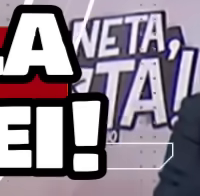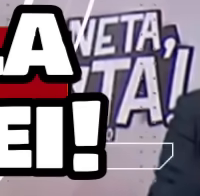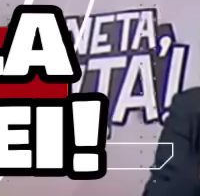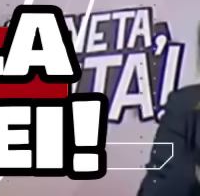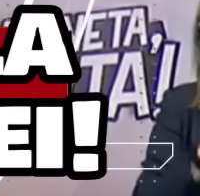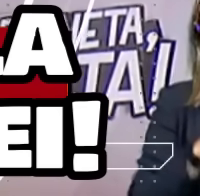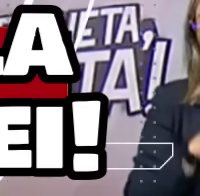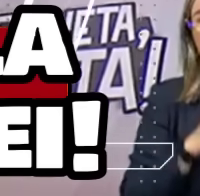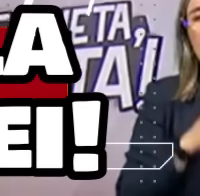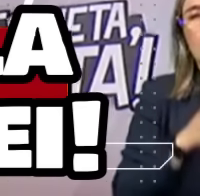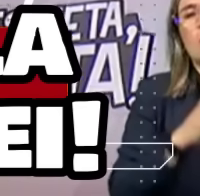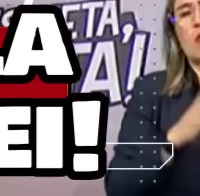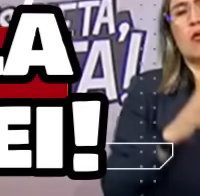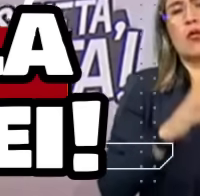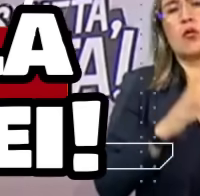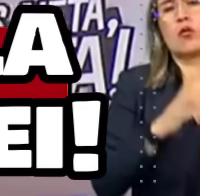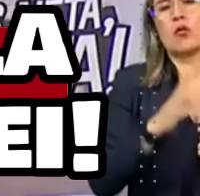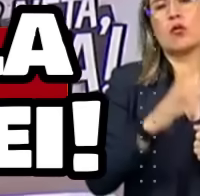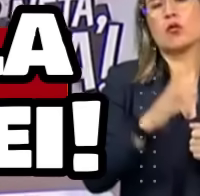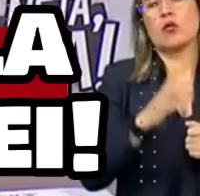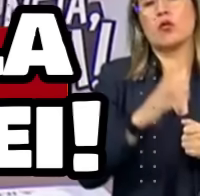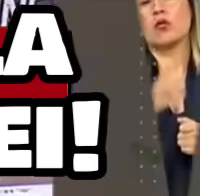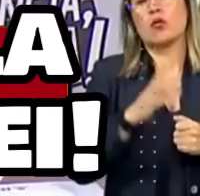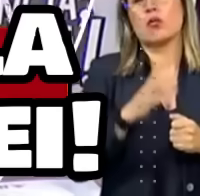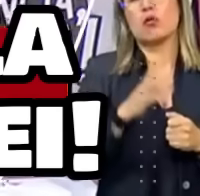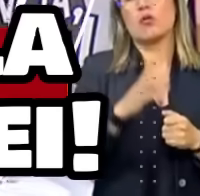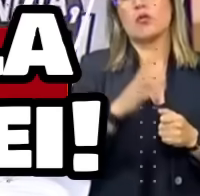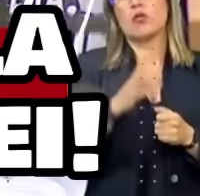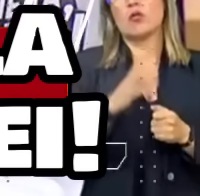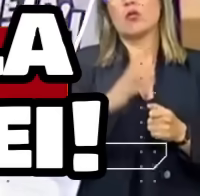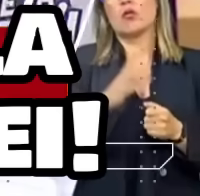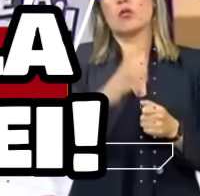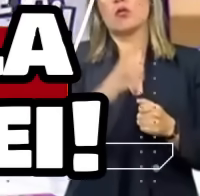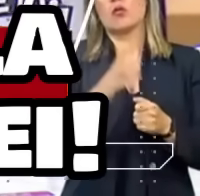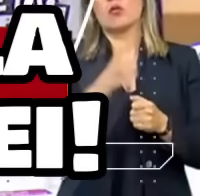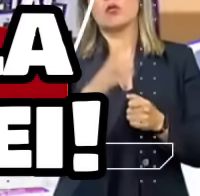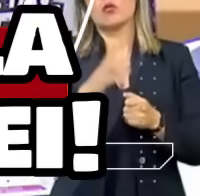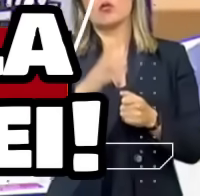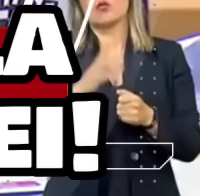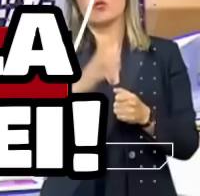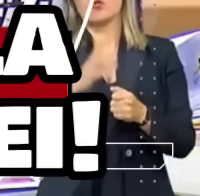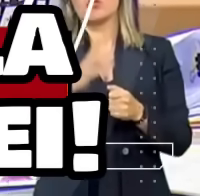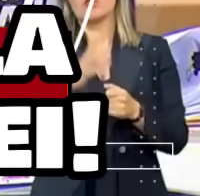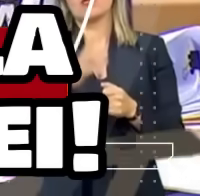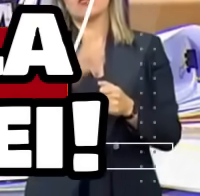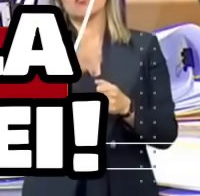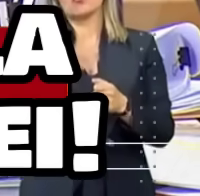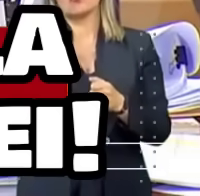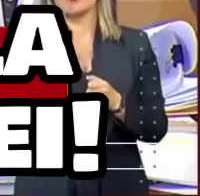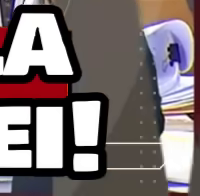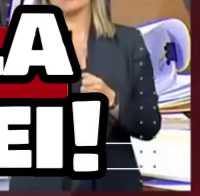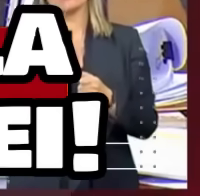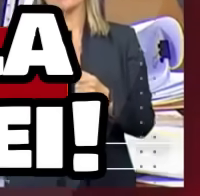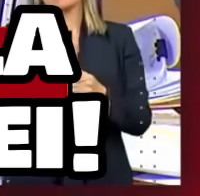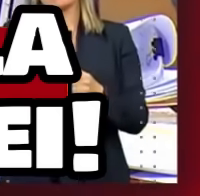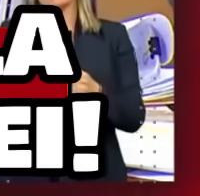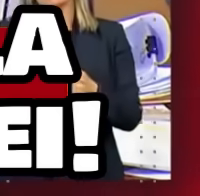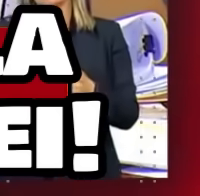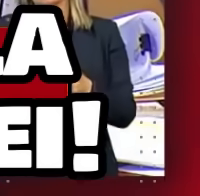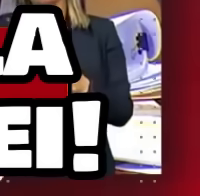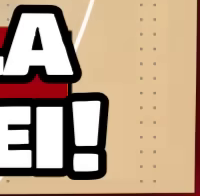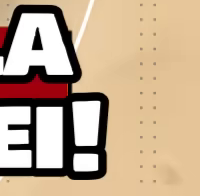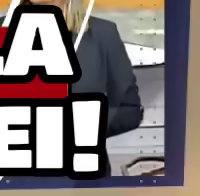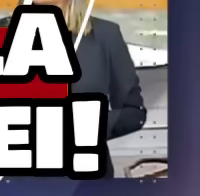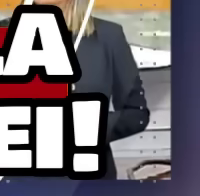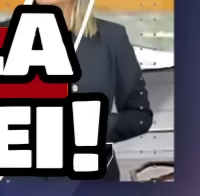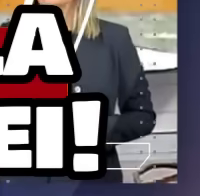recusación del narco PAN. El debate continuó con un intercambio sobre si la solicitud era de excusa o recusación, y finalmente se